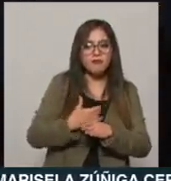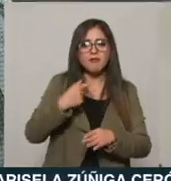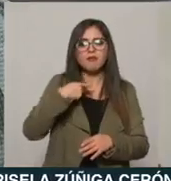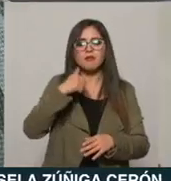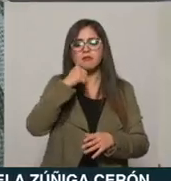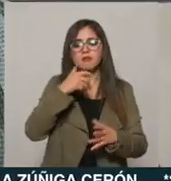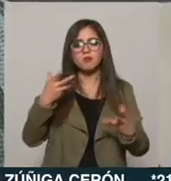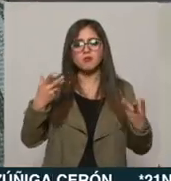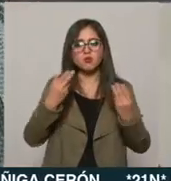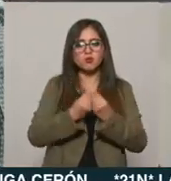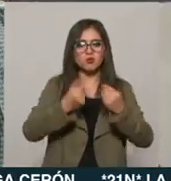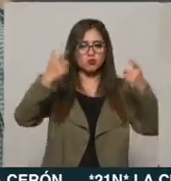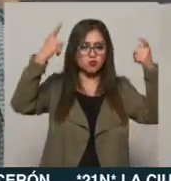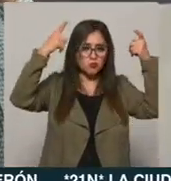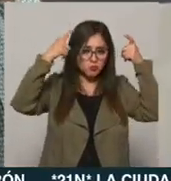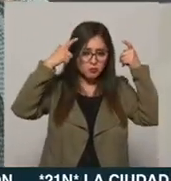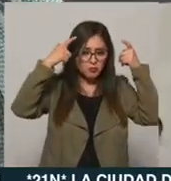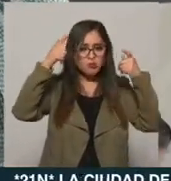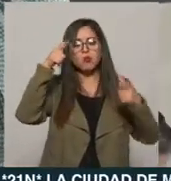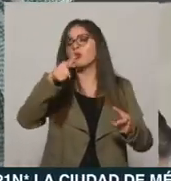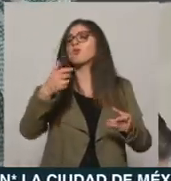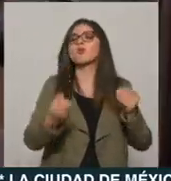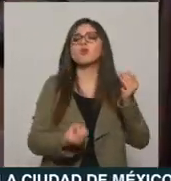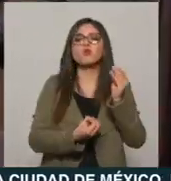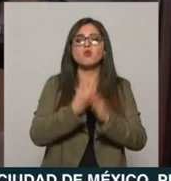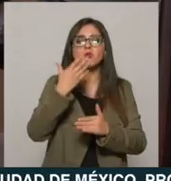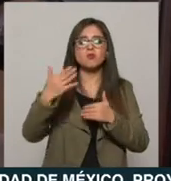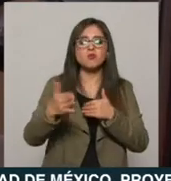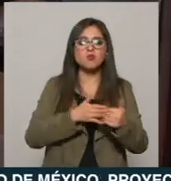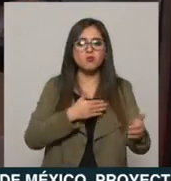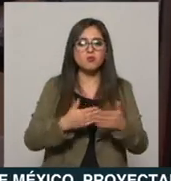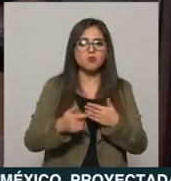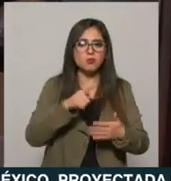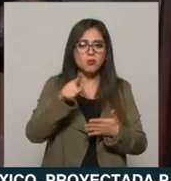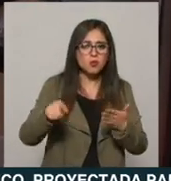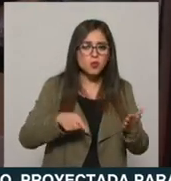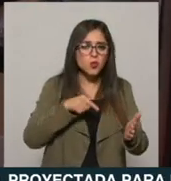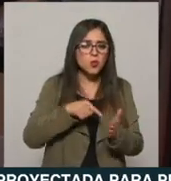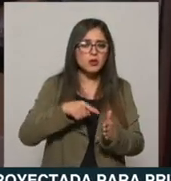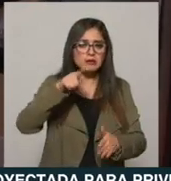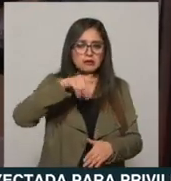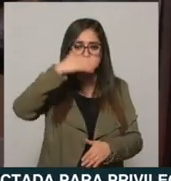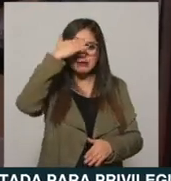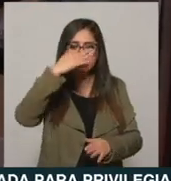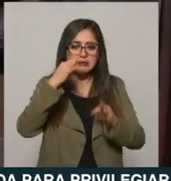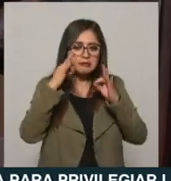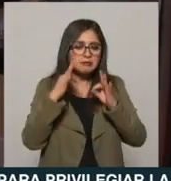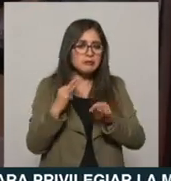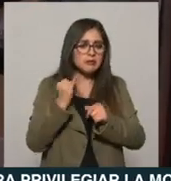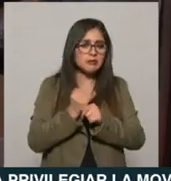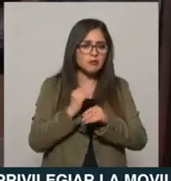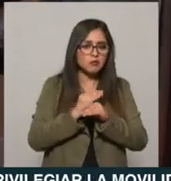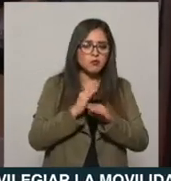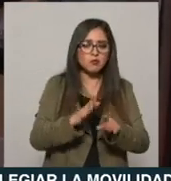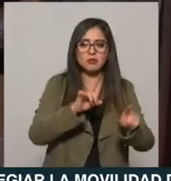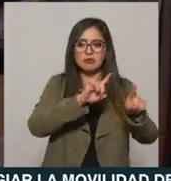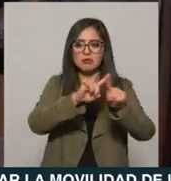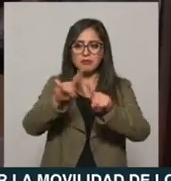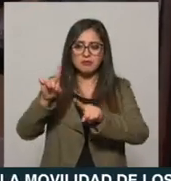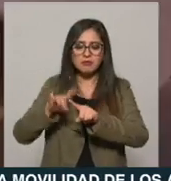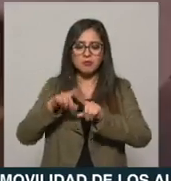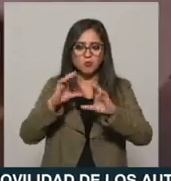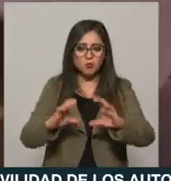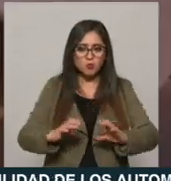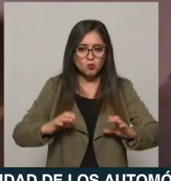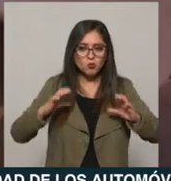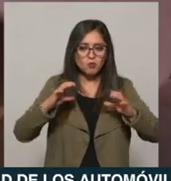sombrero. Salir con un modelo nuevo de la tienda es también salir bien informado y aconsejado sobre los cuidados que debe